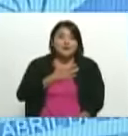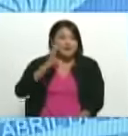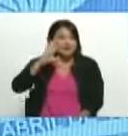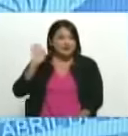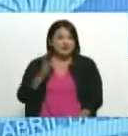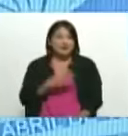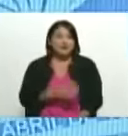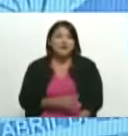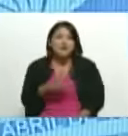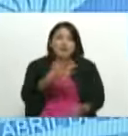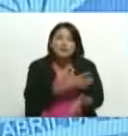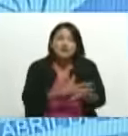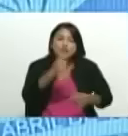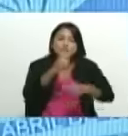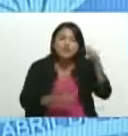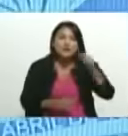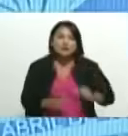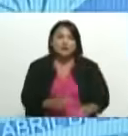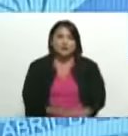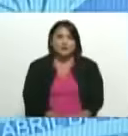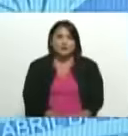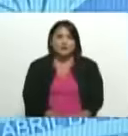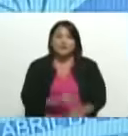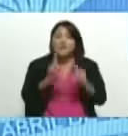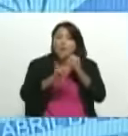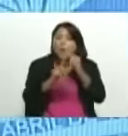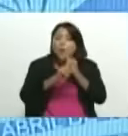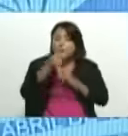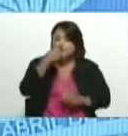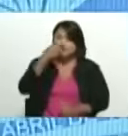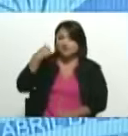Multipliquen eso por 2,5 millones. Y eso fue lo que pasó el domingo.